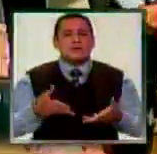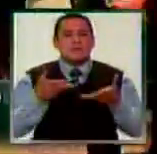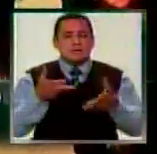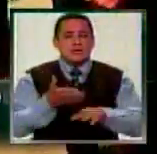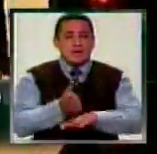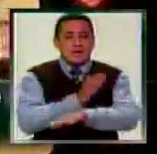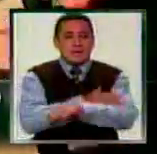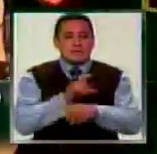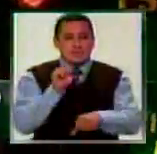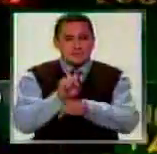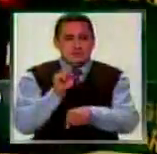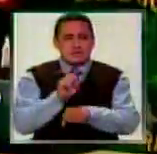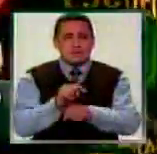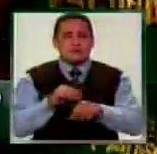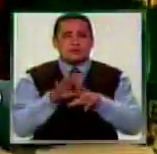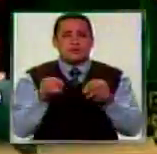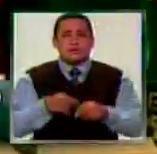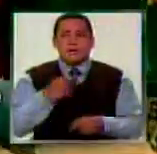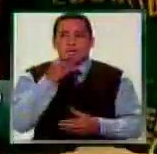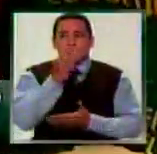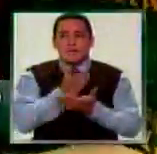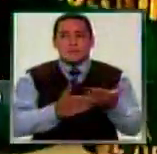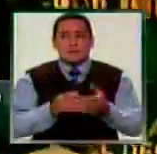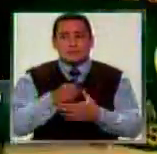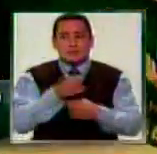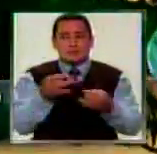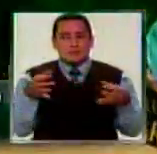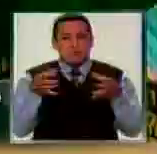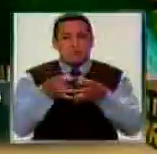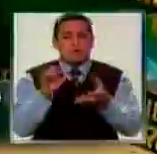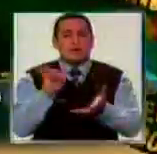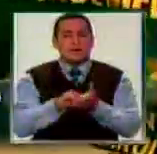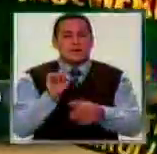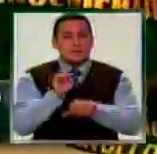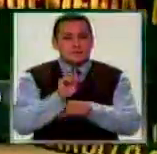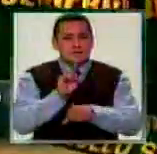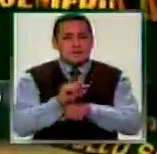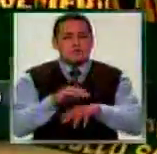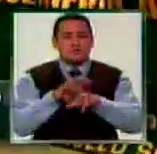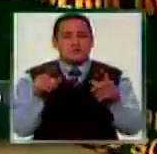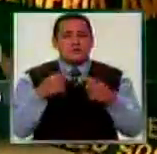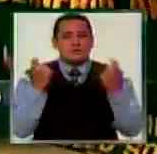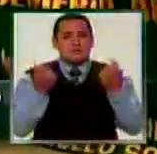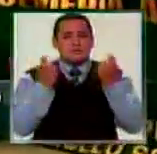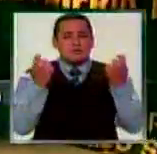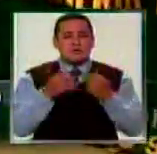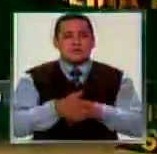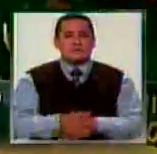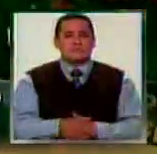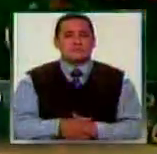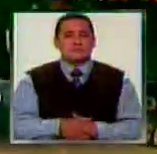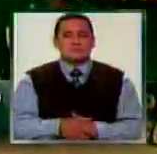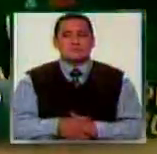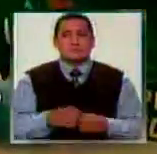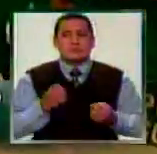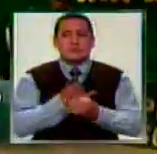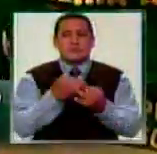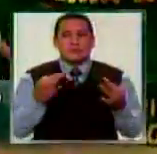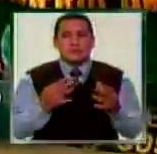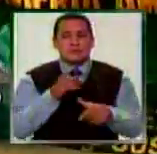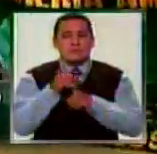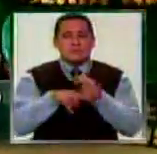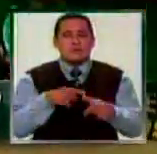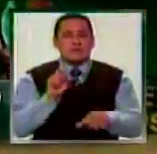adecuada capacitación. Aquí está una parte de ellos que han participado en esta ceremonia, junto con otros pobladores que